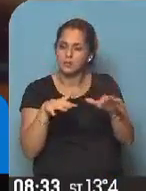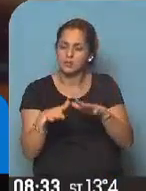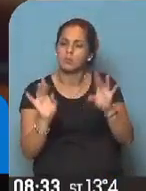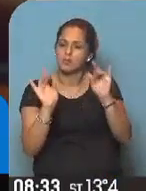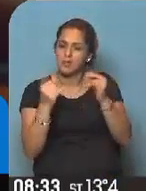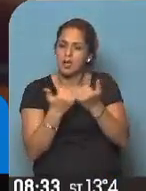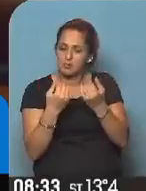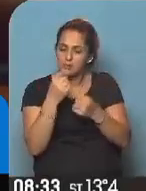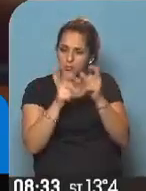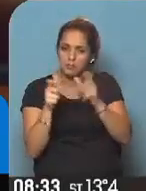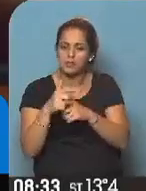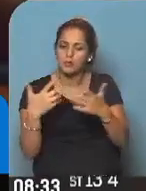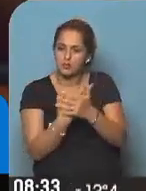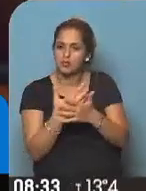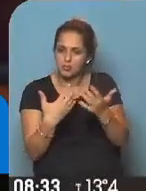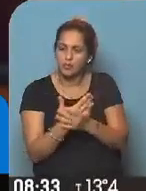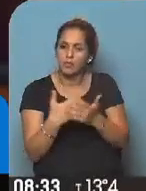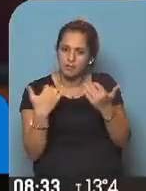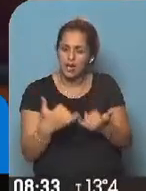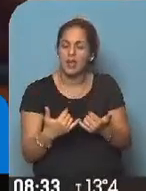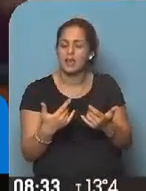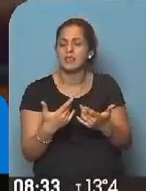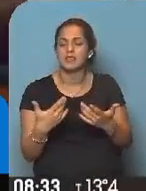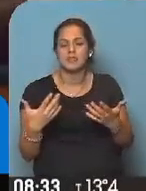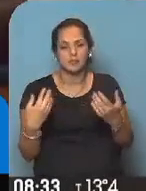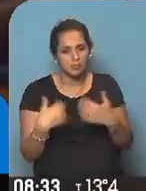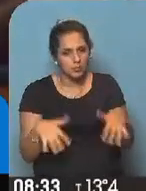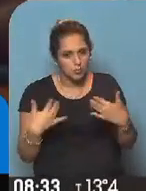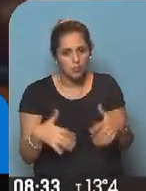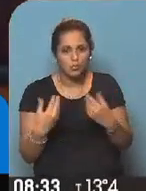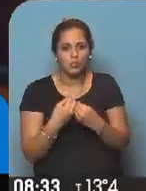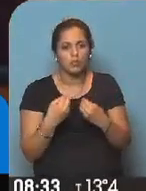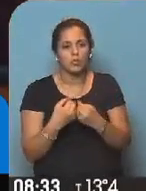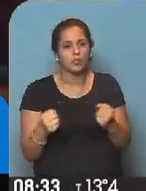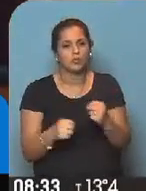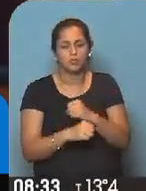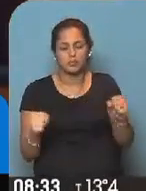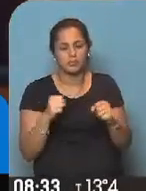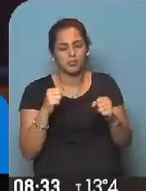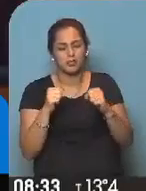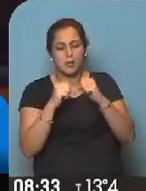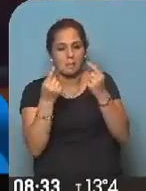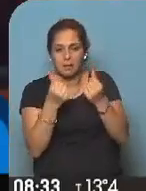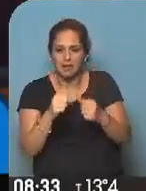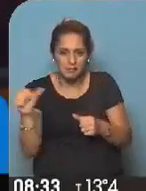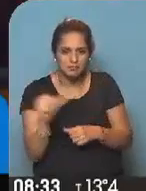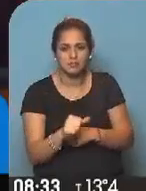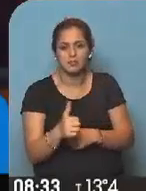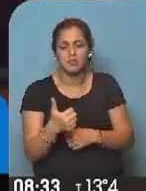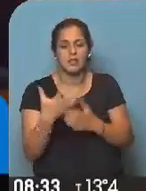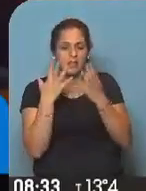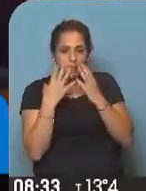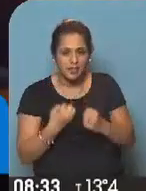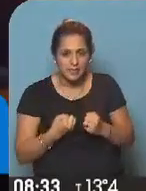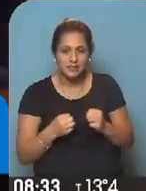mucha gente que la está pasando mal hay un fenómeno de implosión social de mucha gente que revienta para dentro está mal está complicado no alcanza la plata o se deprime